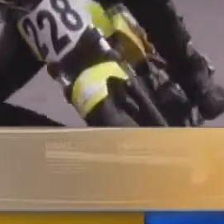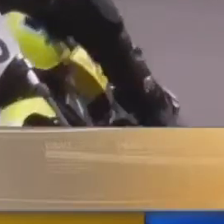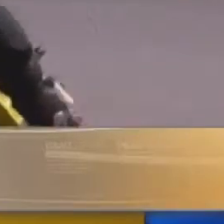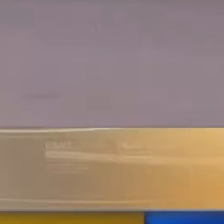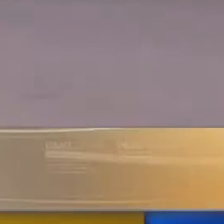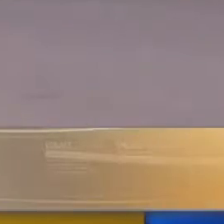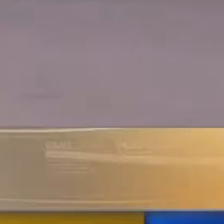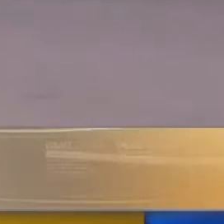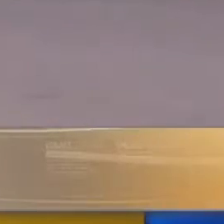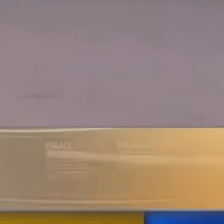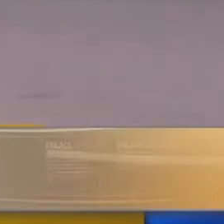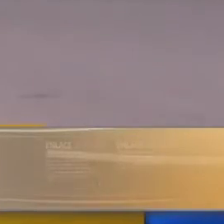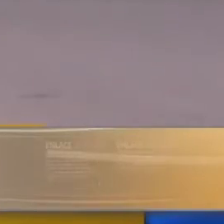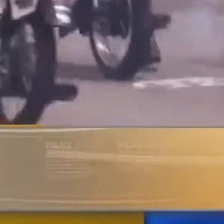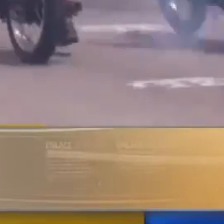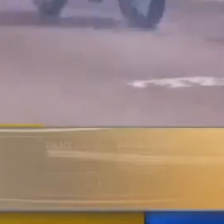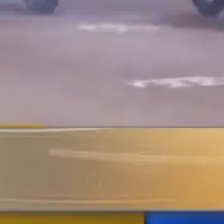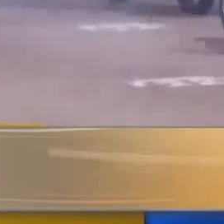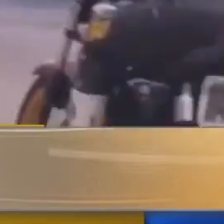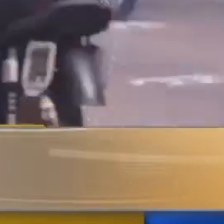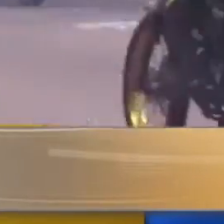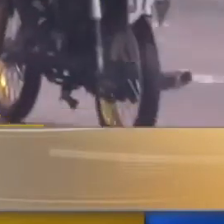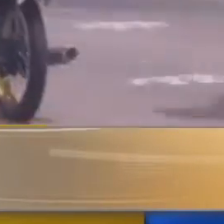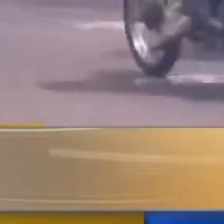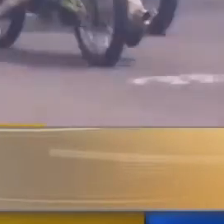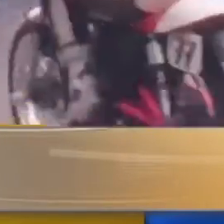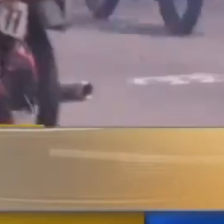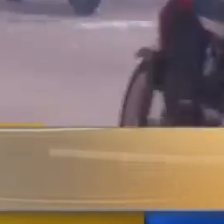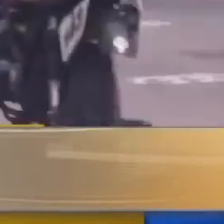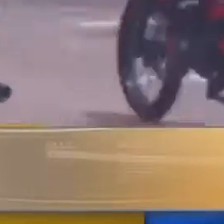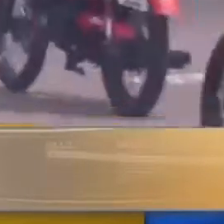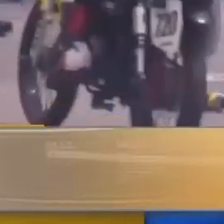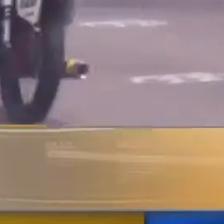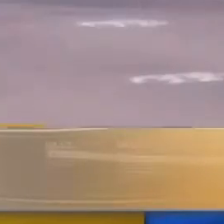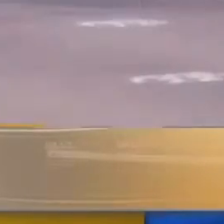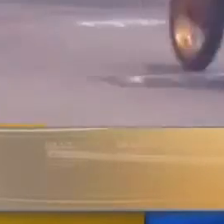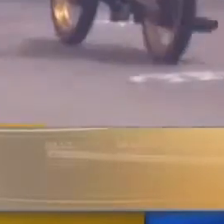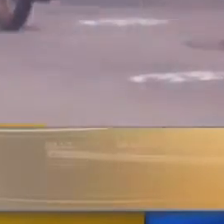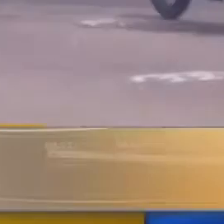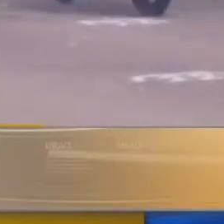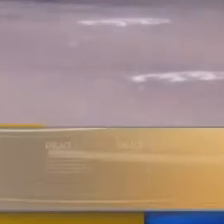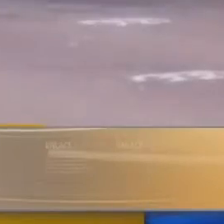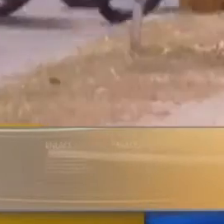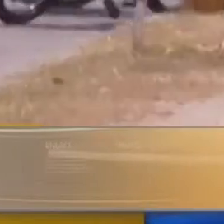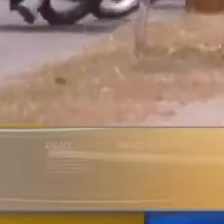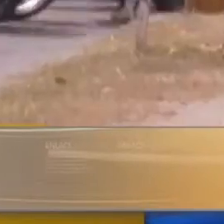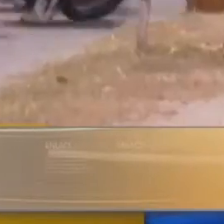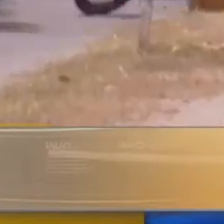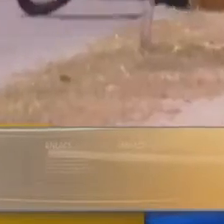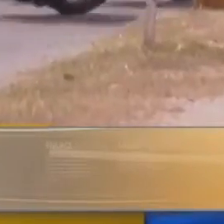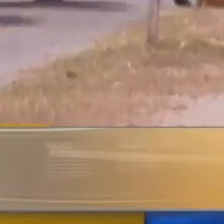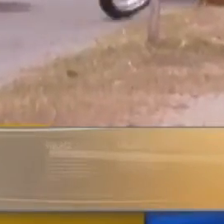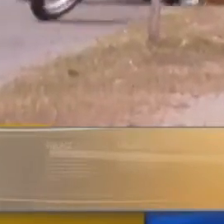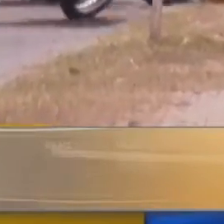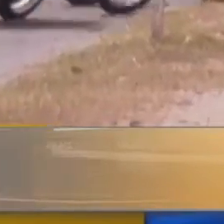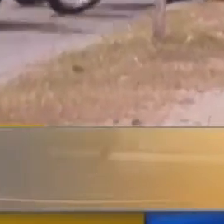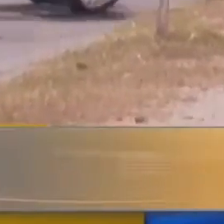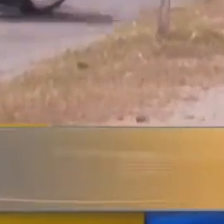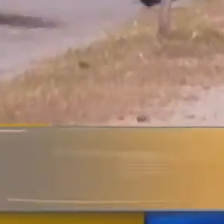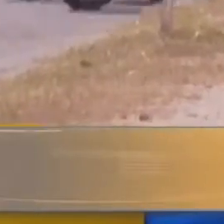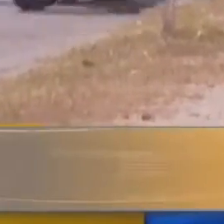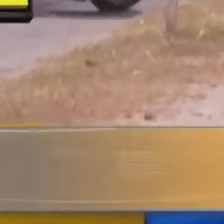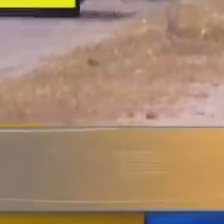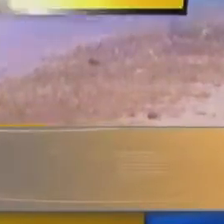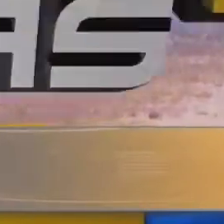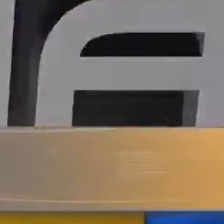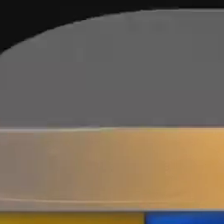en la categoría 150 expertos de la segunda válida departamental de motovelocidad de Santander. El deportista barranqueño participa gracias a la